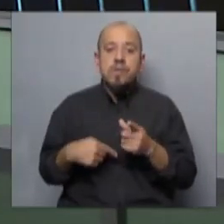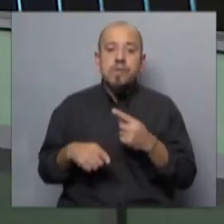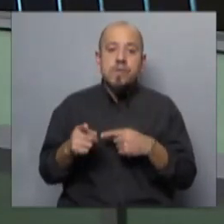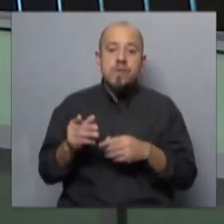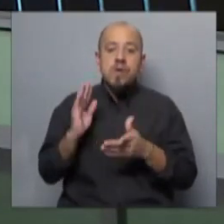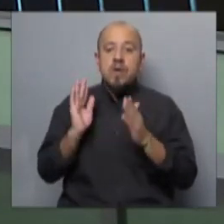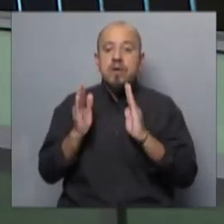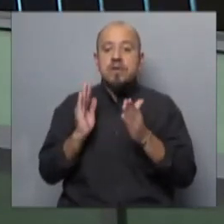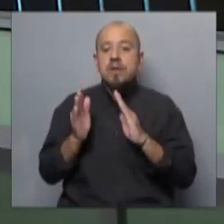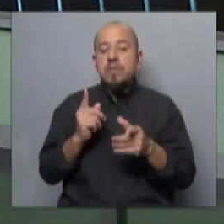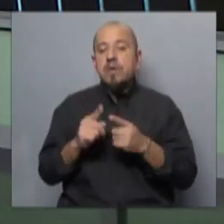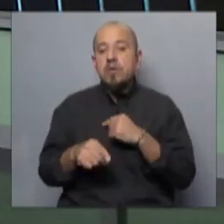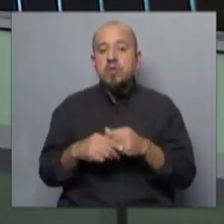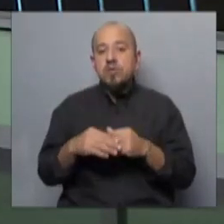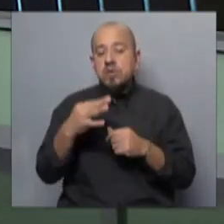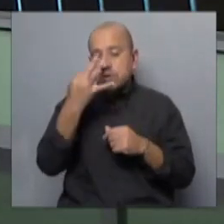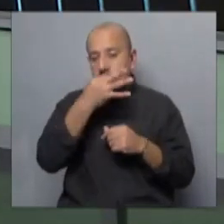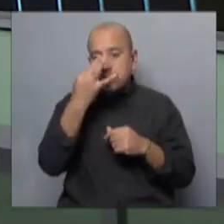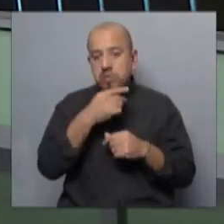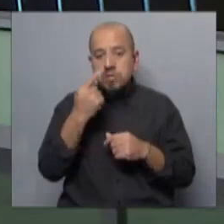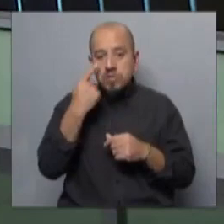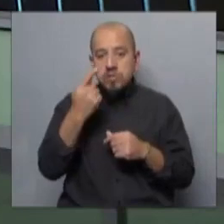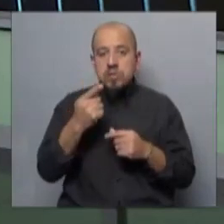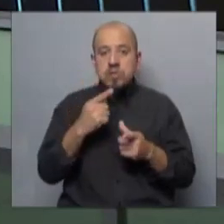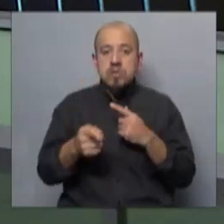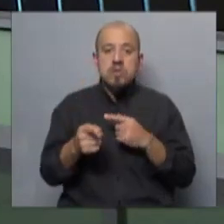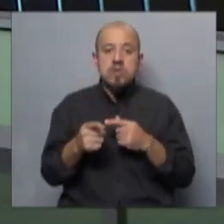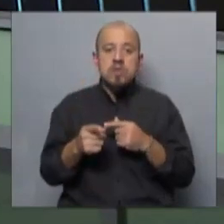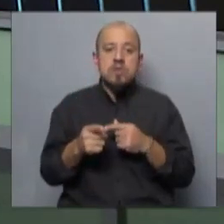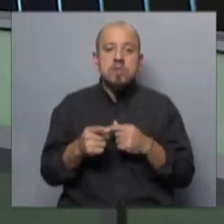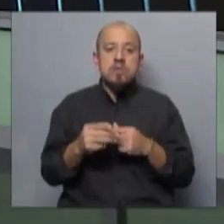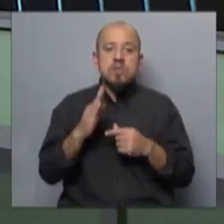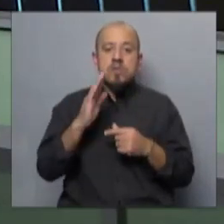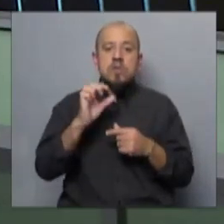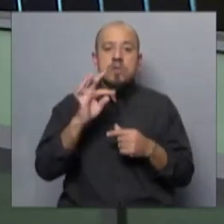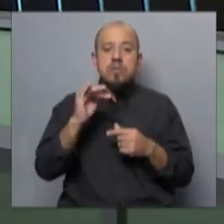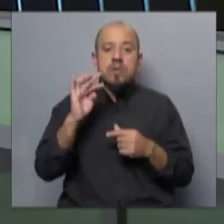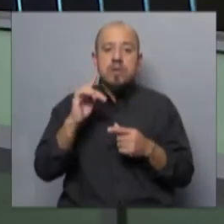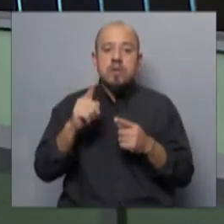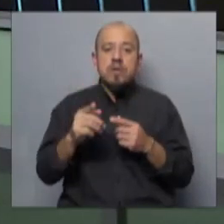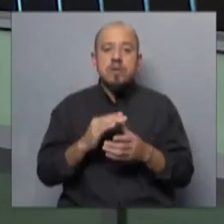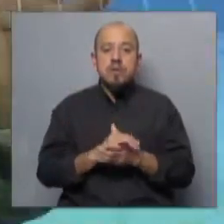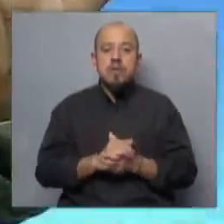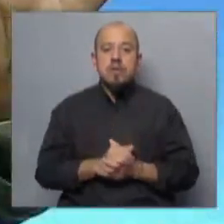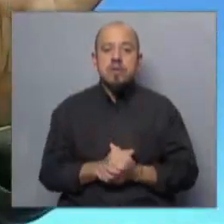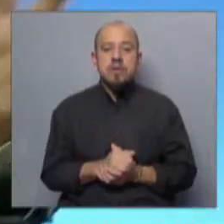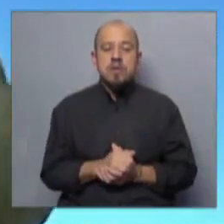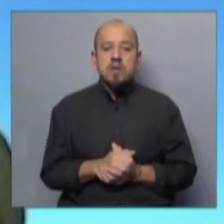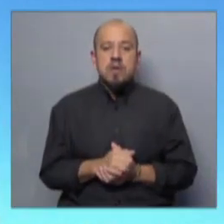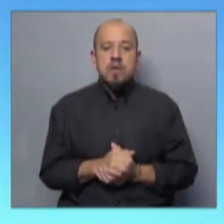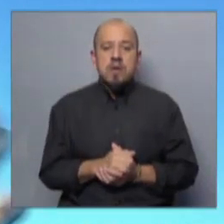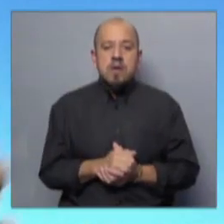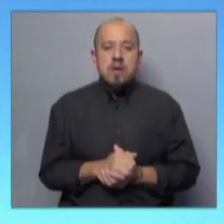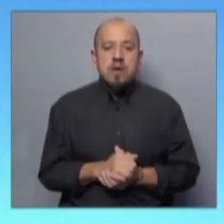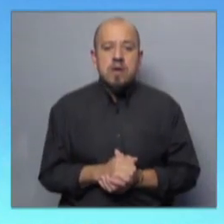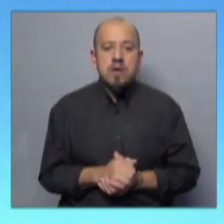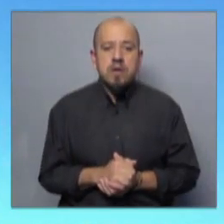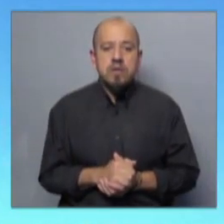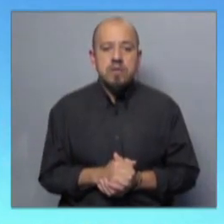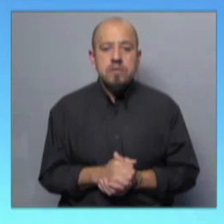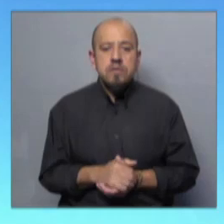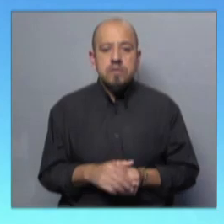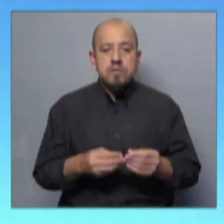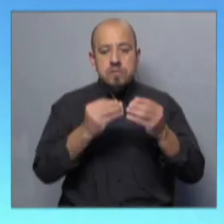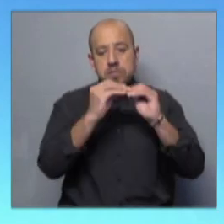tratamiento de las adicciones y en la salud vamos a escuchar para finalizar a juanmi el petit hablando sobre el rubro el